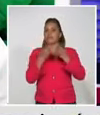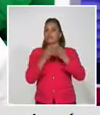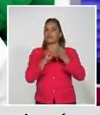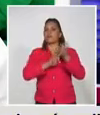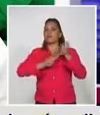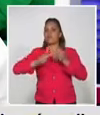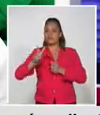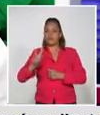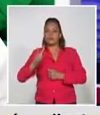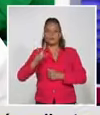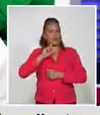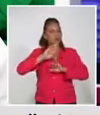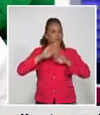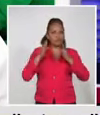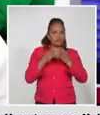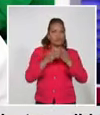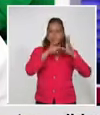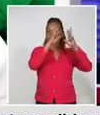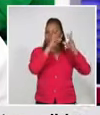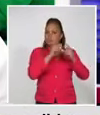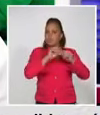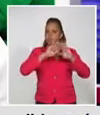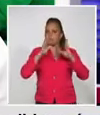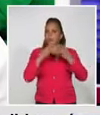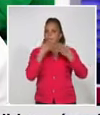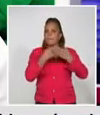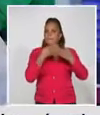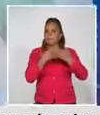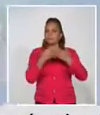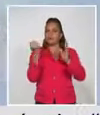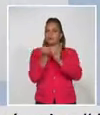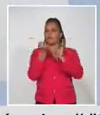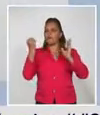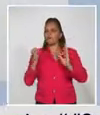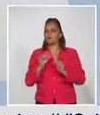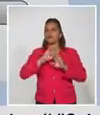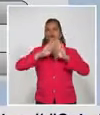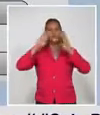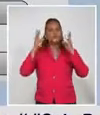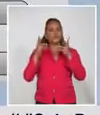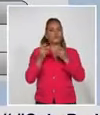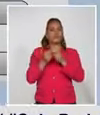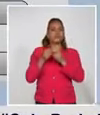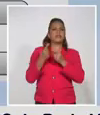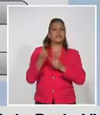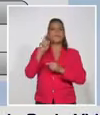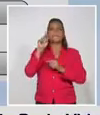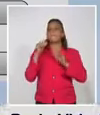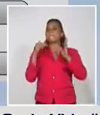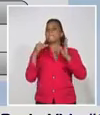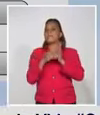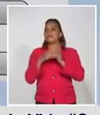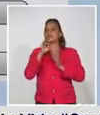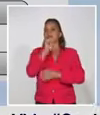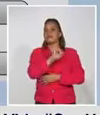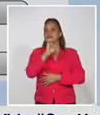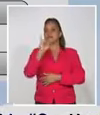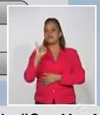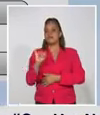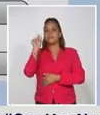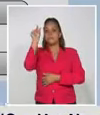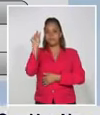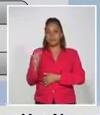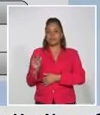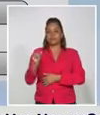de estas 21.200 muestras, se diagnosticaron un total de 1.066 personas